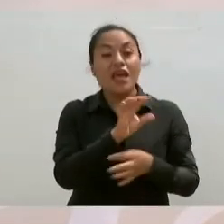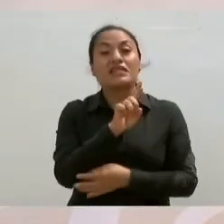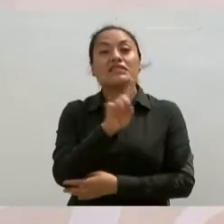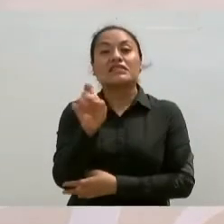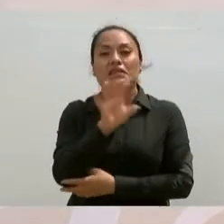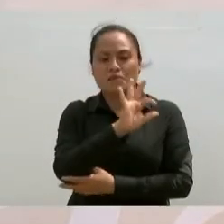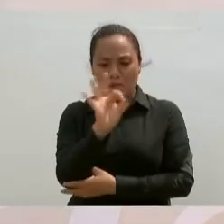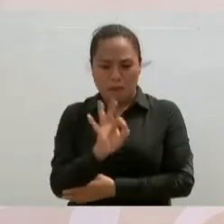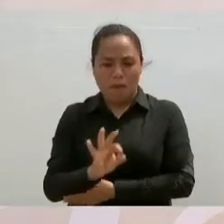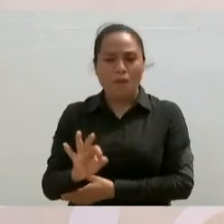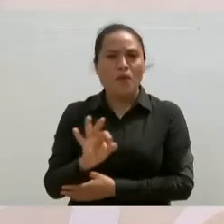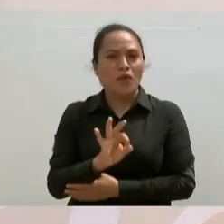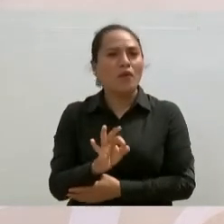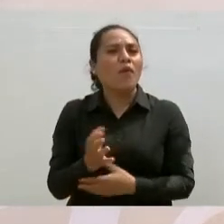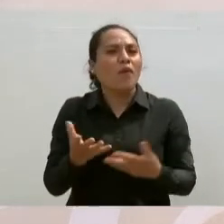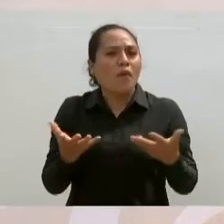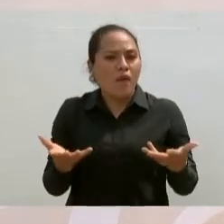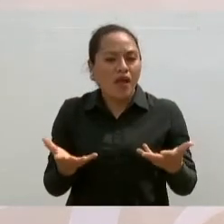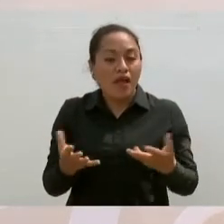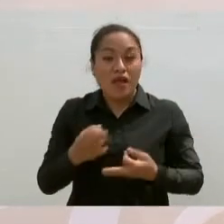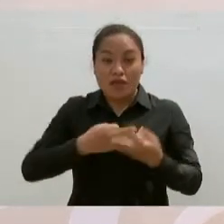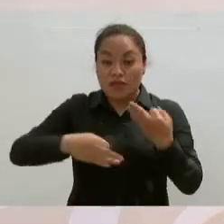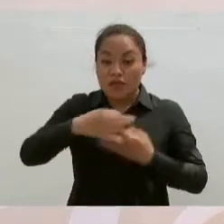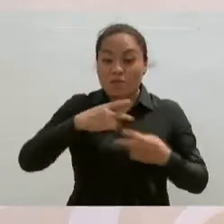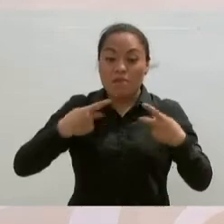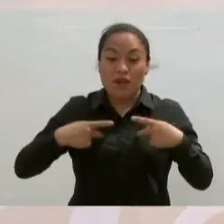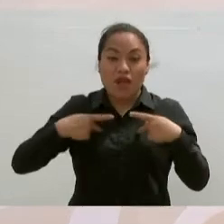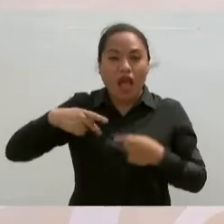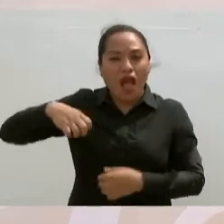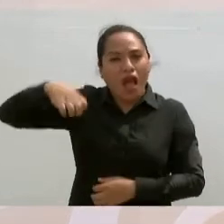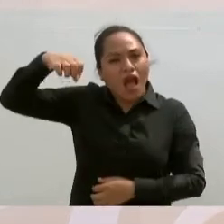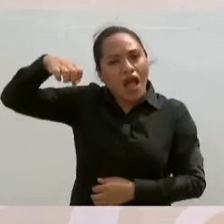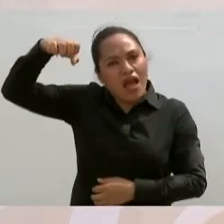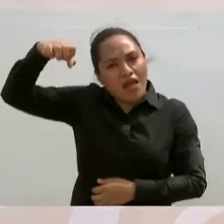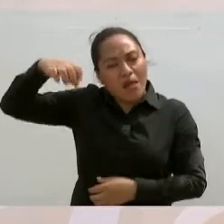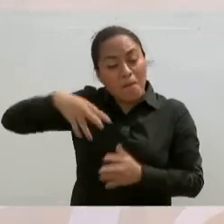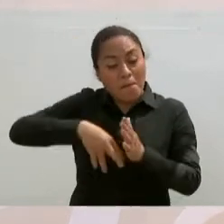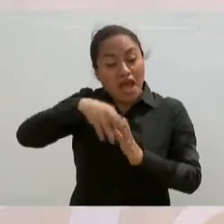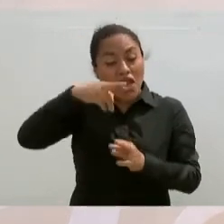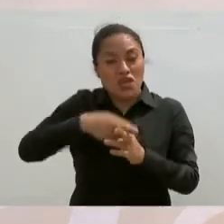100%, todos los adultos mayores,